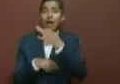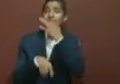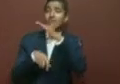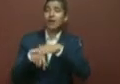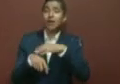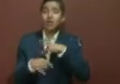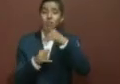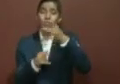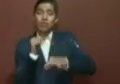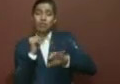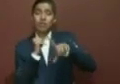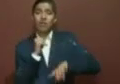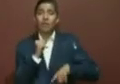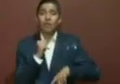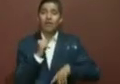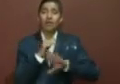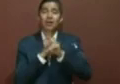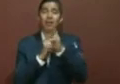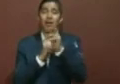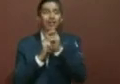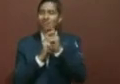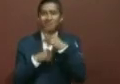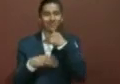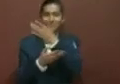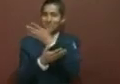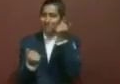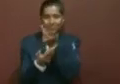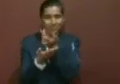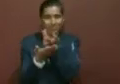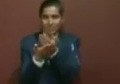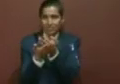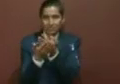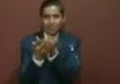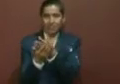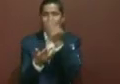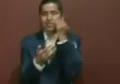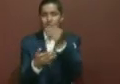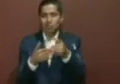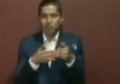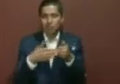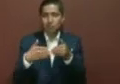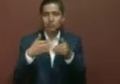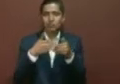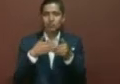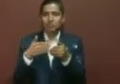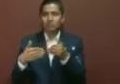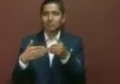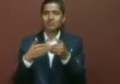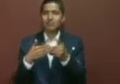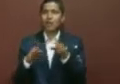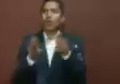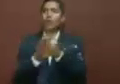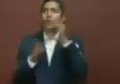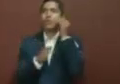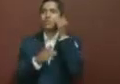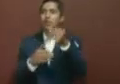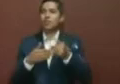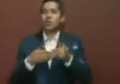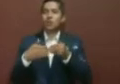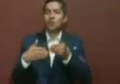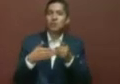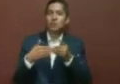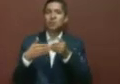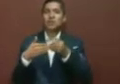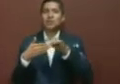el último, pues no lo sé, hay que esperar los tiempos. El tiempo nos va a ir marcando